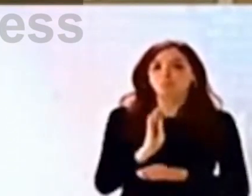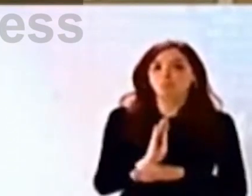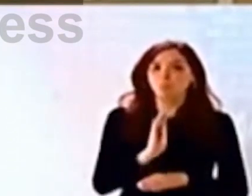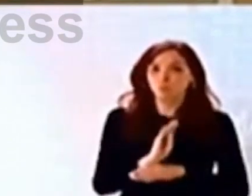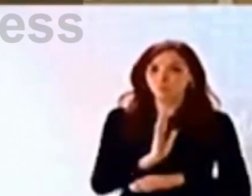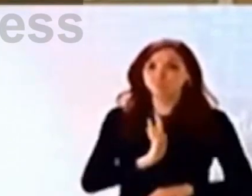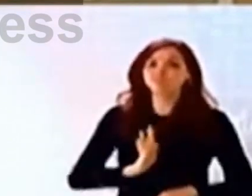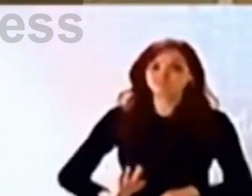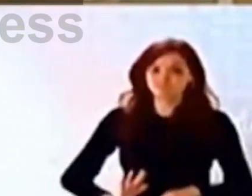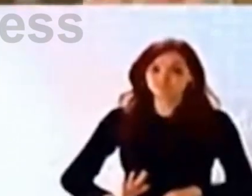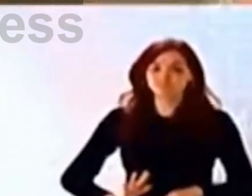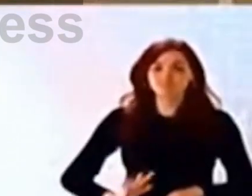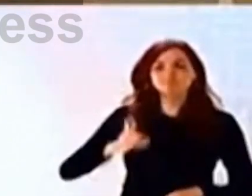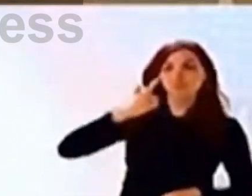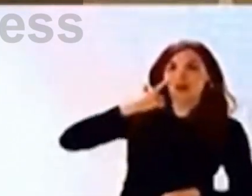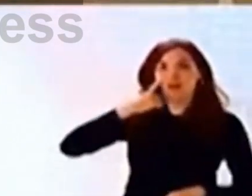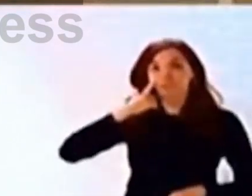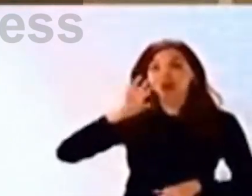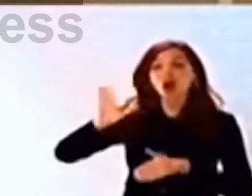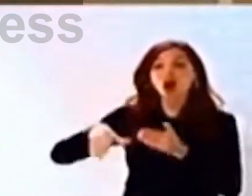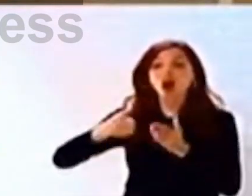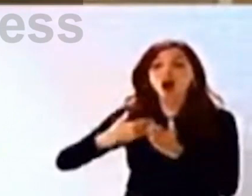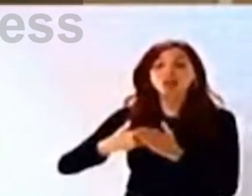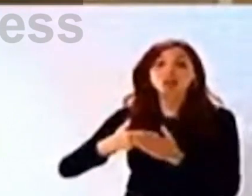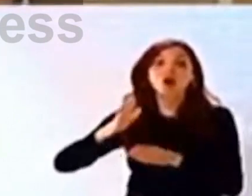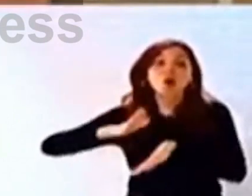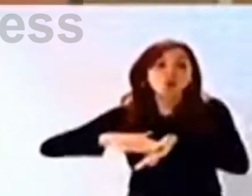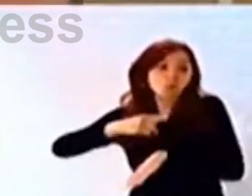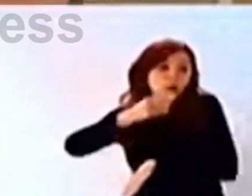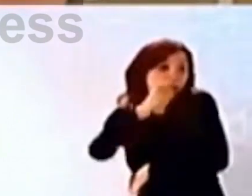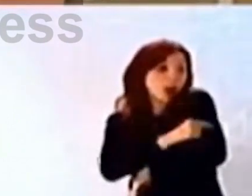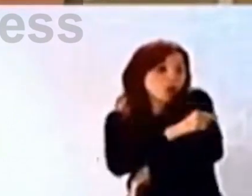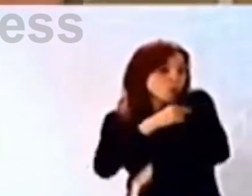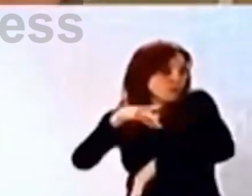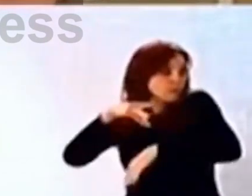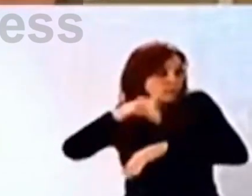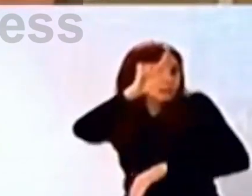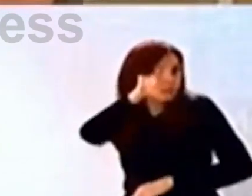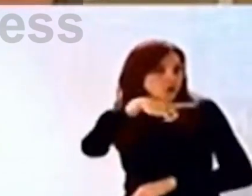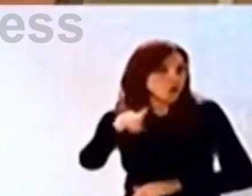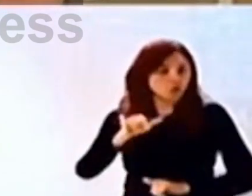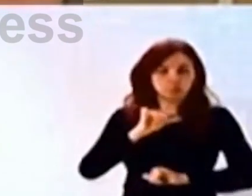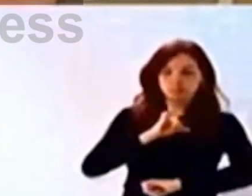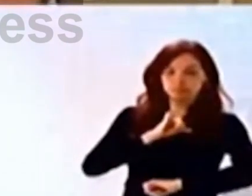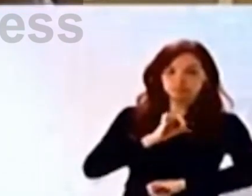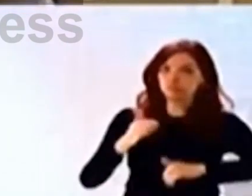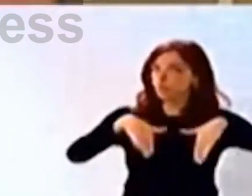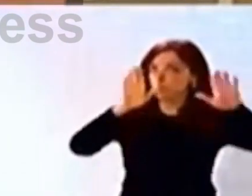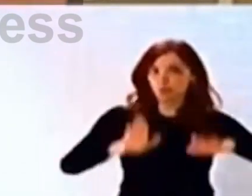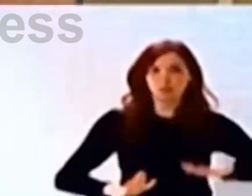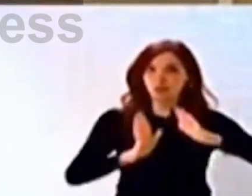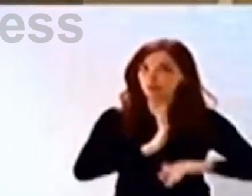decir hasta saber si se debe a la vacuna o no se debe a la vacuna suspendemos cautelarmente y temporalmente